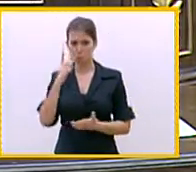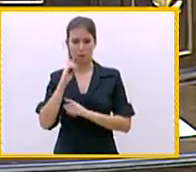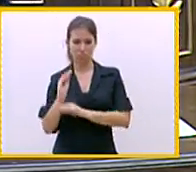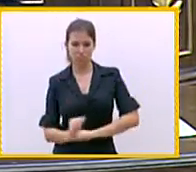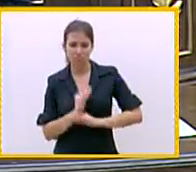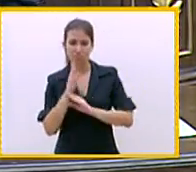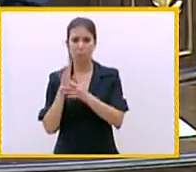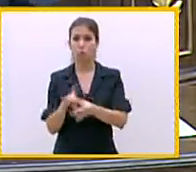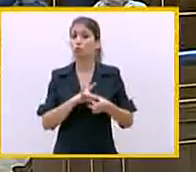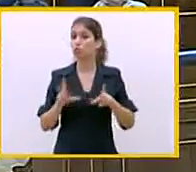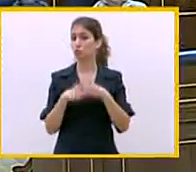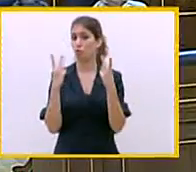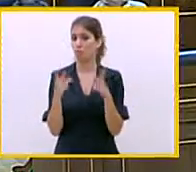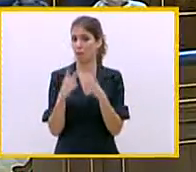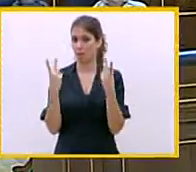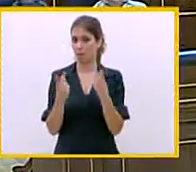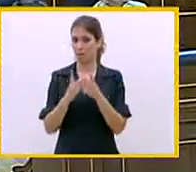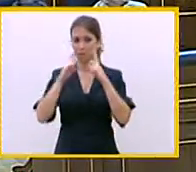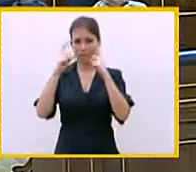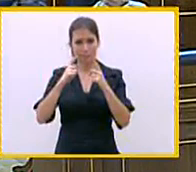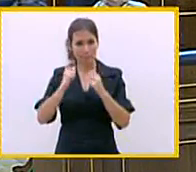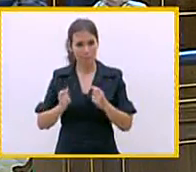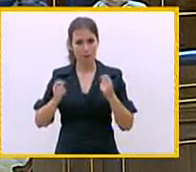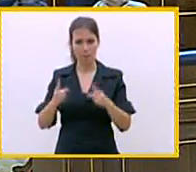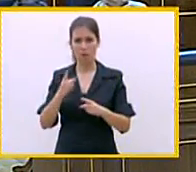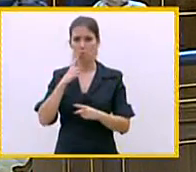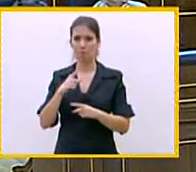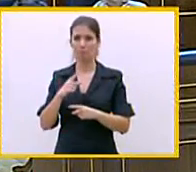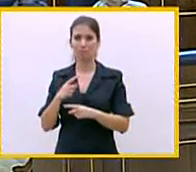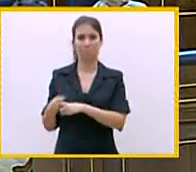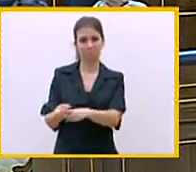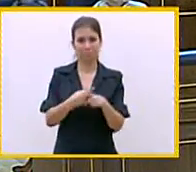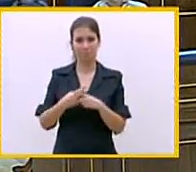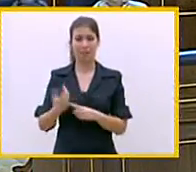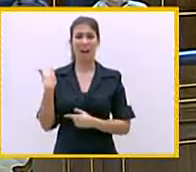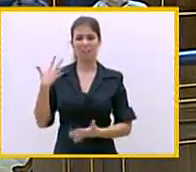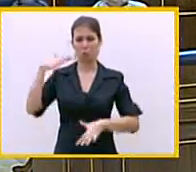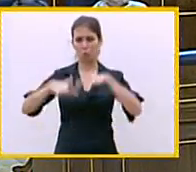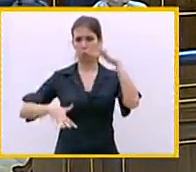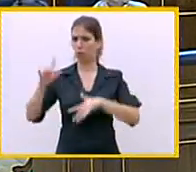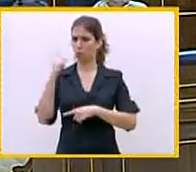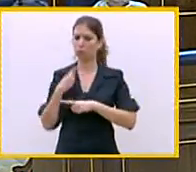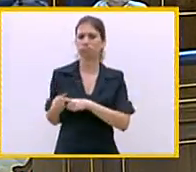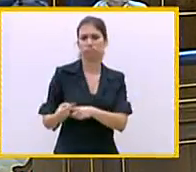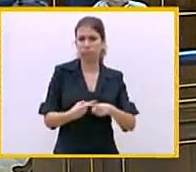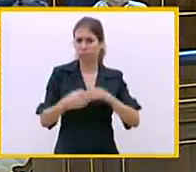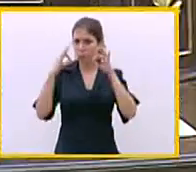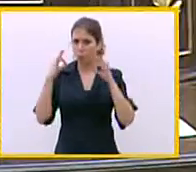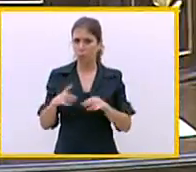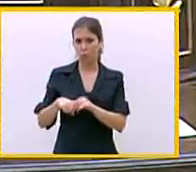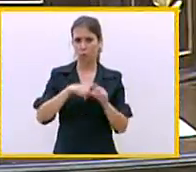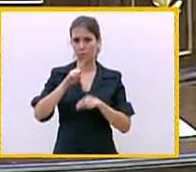social, por propiciar un reparto más equitativo y solidario de los costes de la